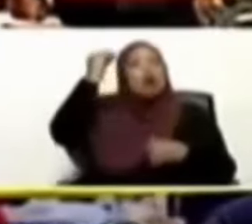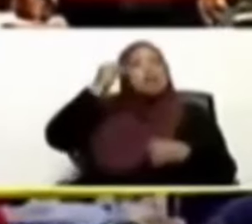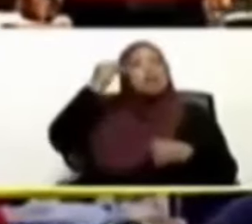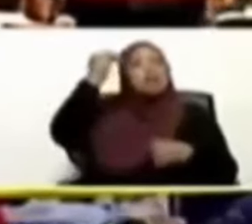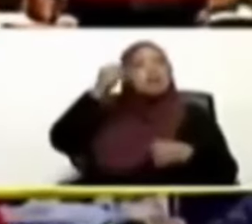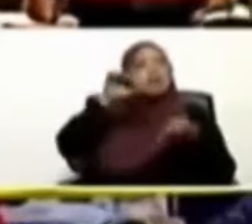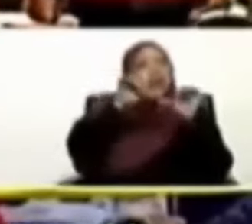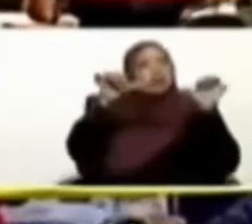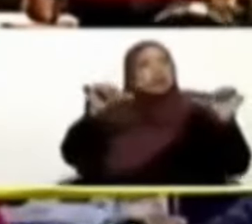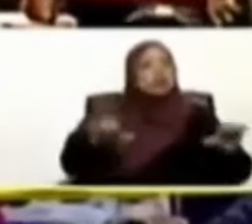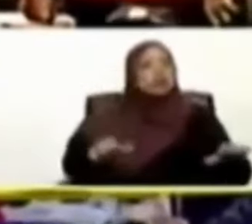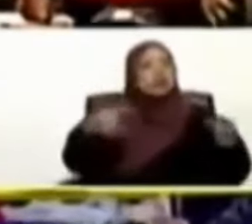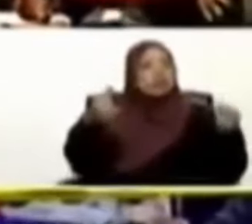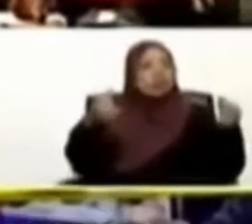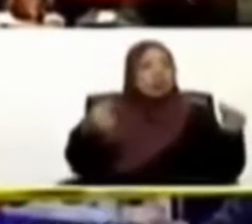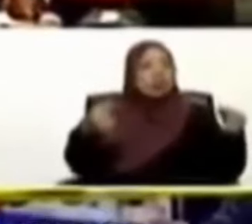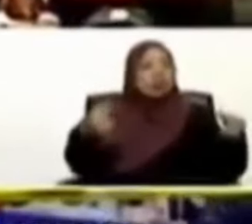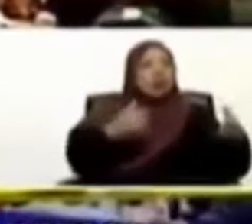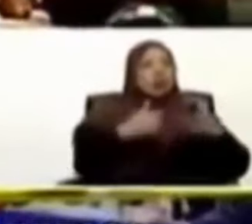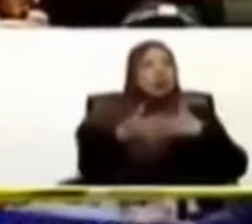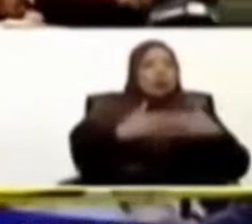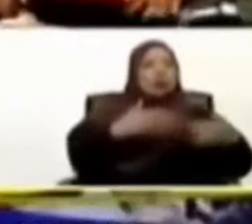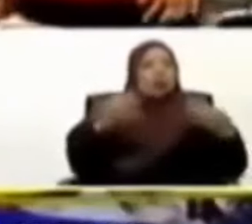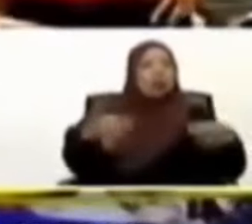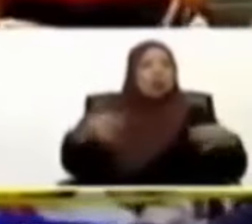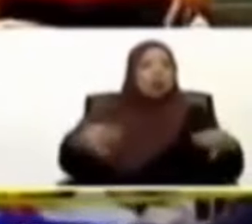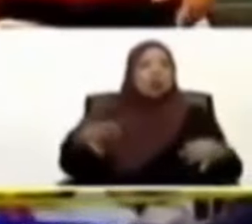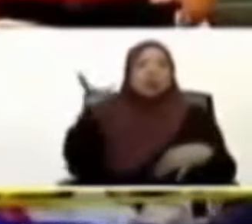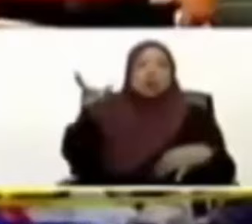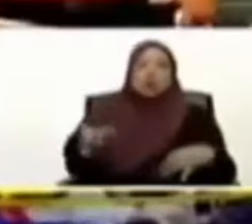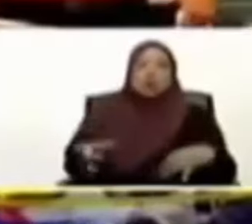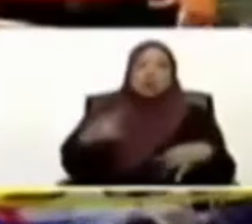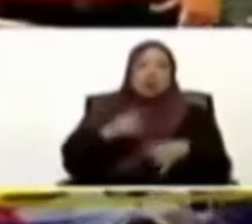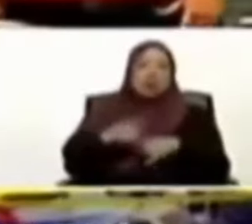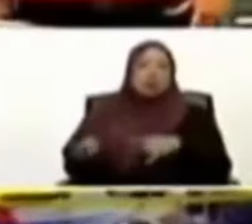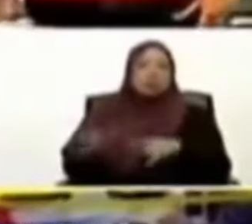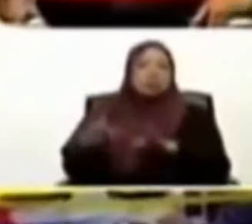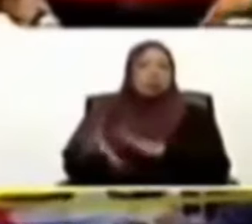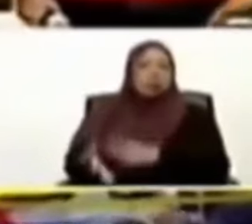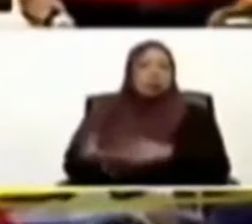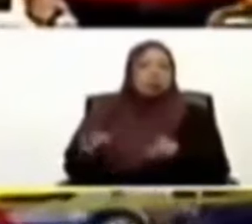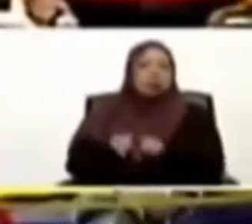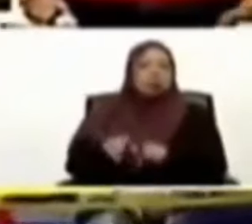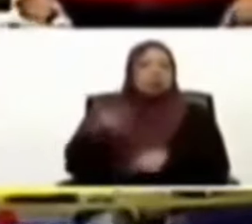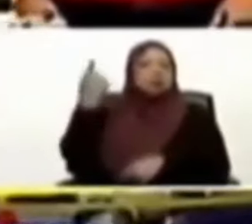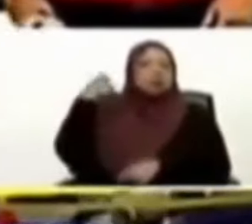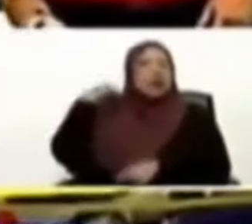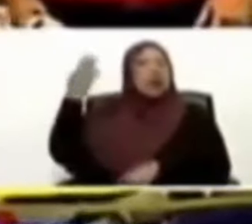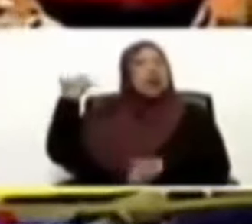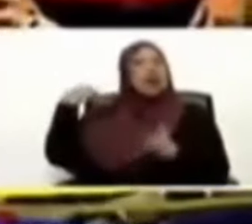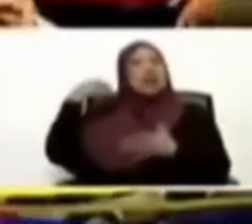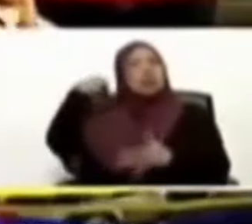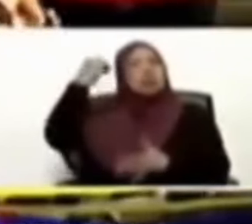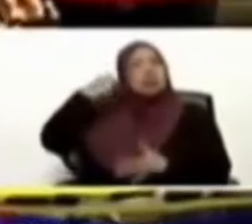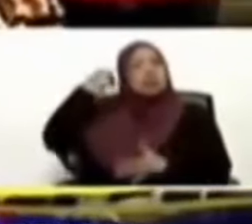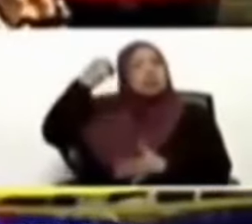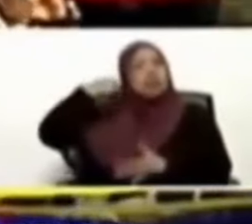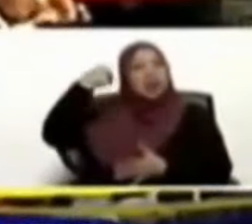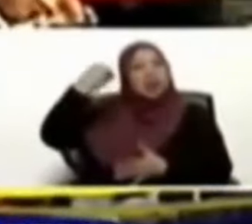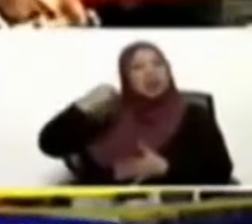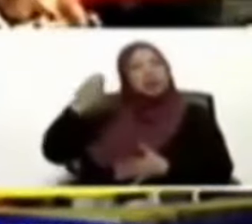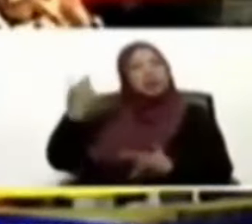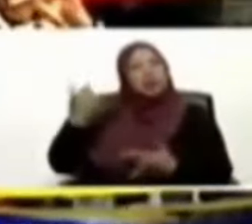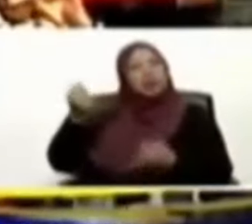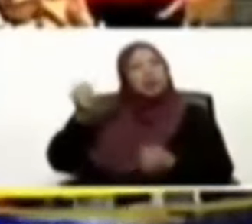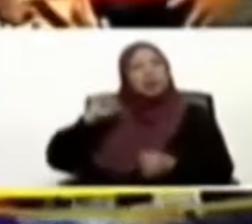fácil. El pasado mes de octubre el gobierno y la oposición se reunieron en Barbados. Acordaron una serie de normas para garantizar que en Venezuela